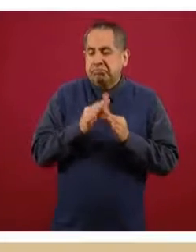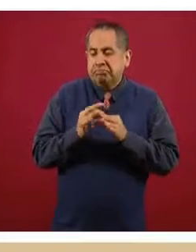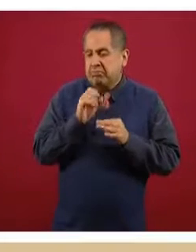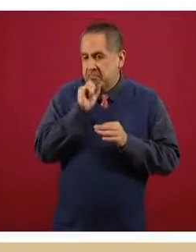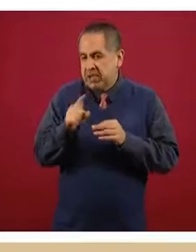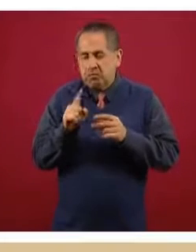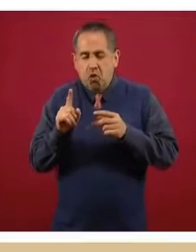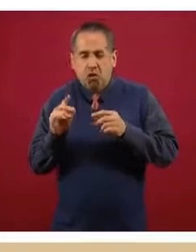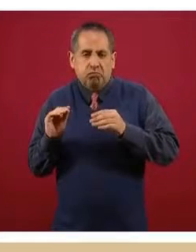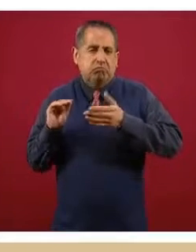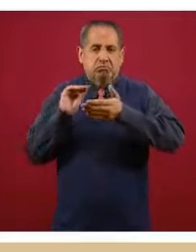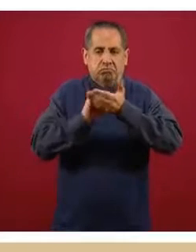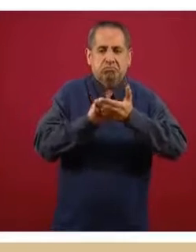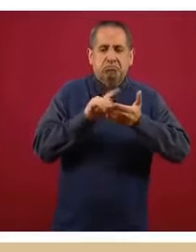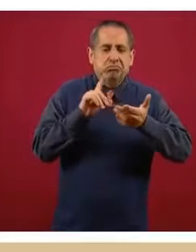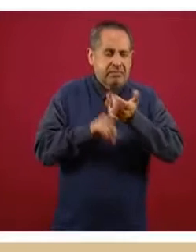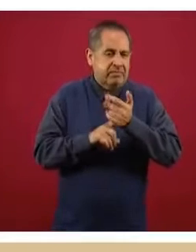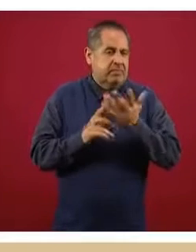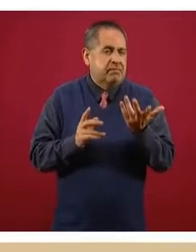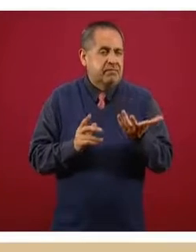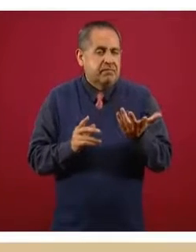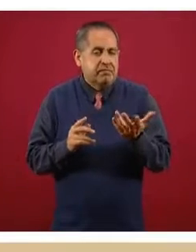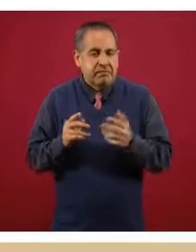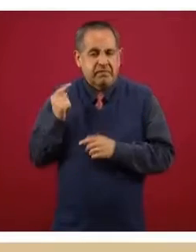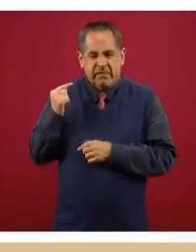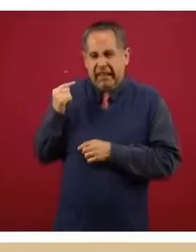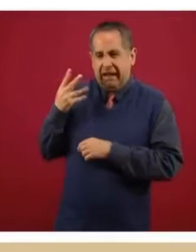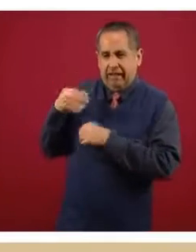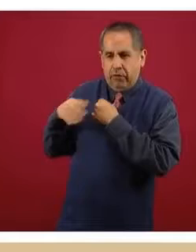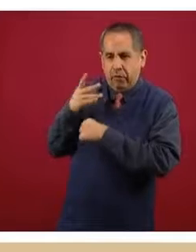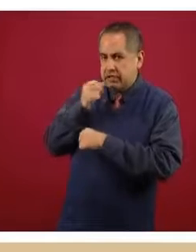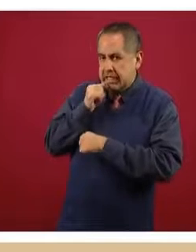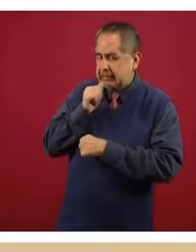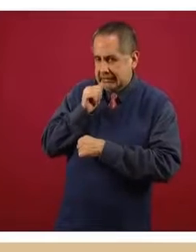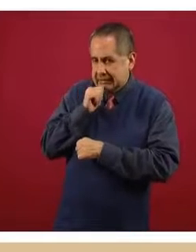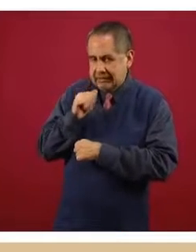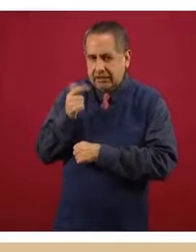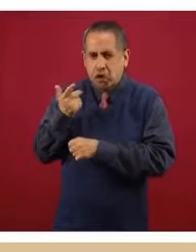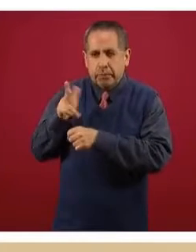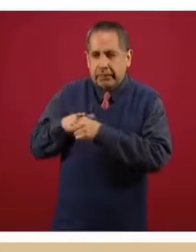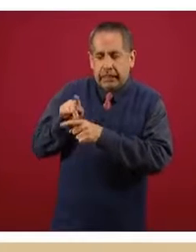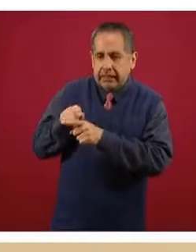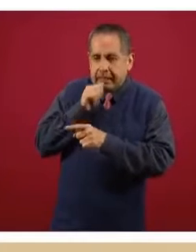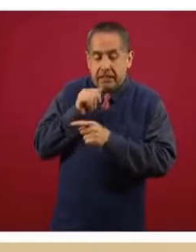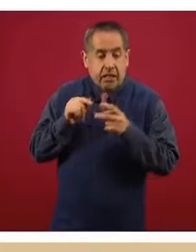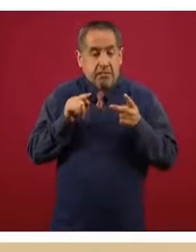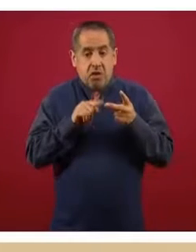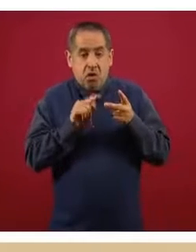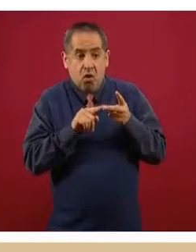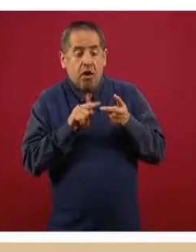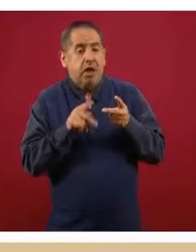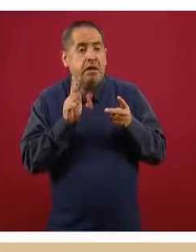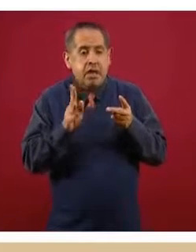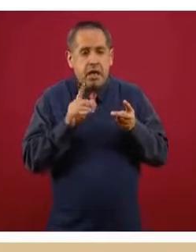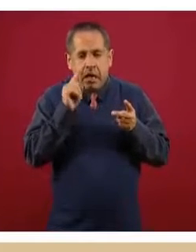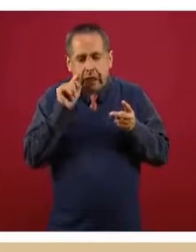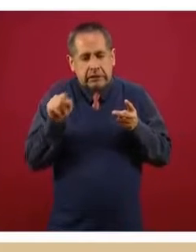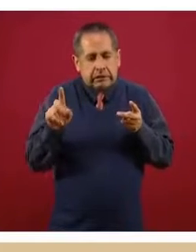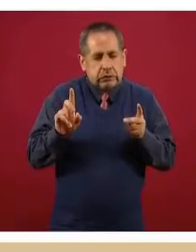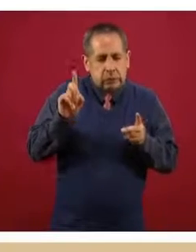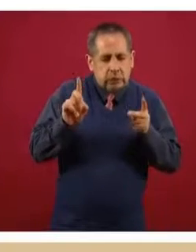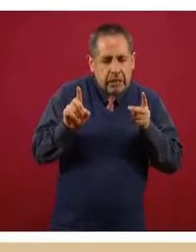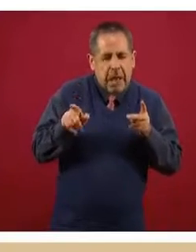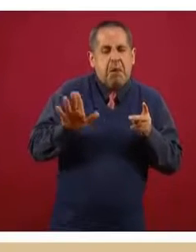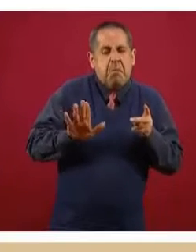correspondiente. Lógicamente no van a estar los de los últimos 14 días, ni tampoco los hospitalizados, pero los que todavía sean aún sospechosos